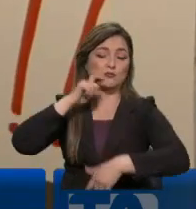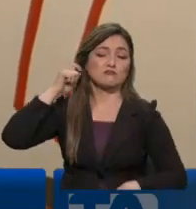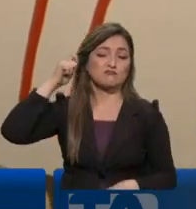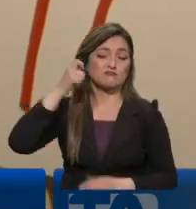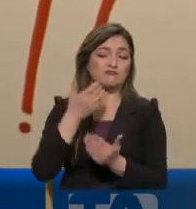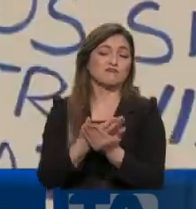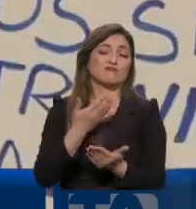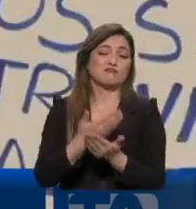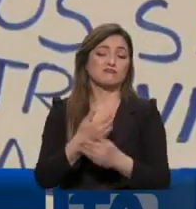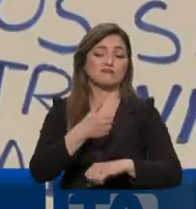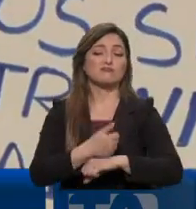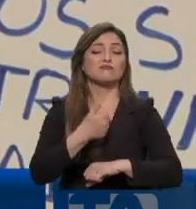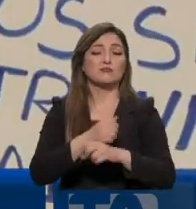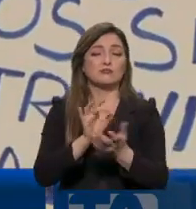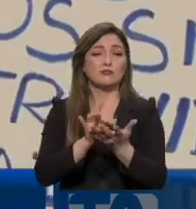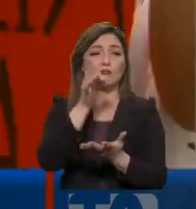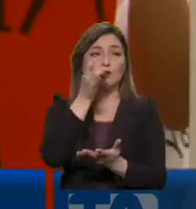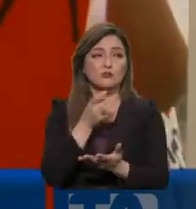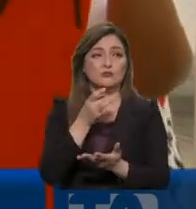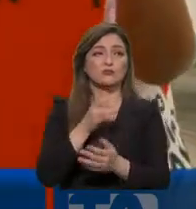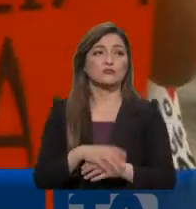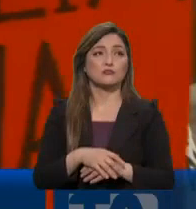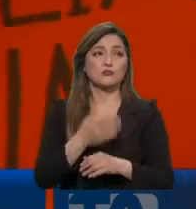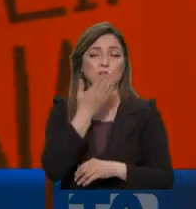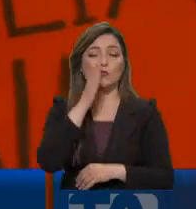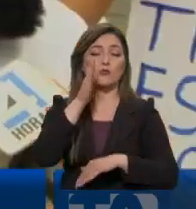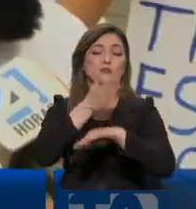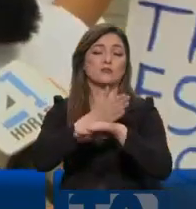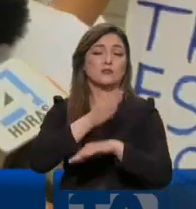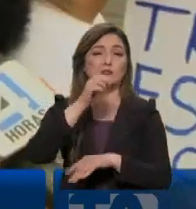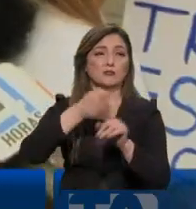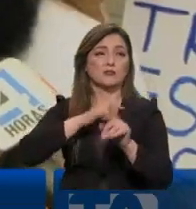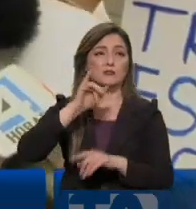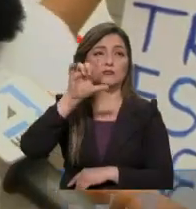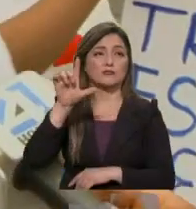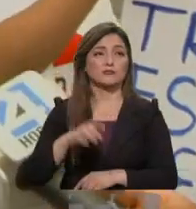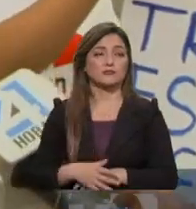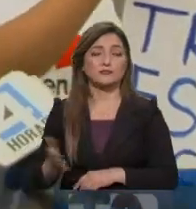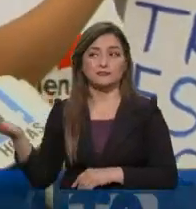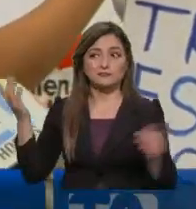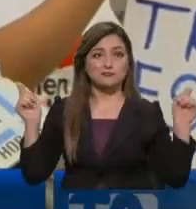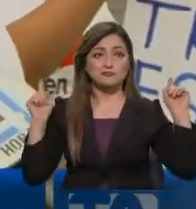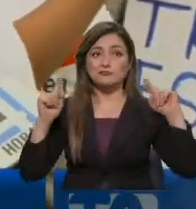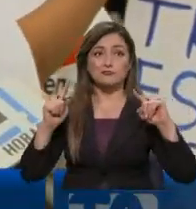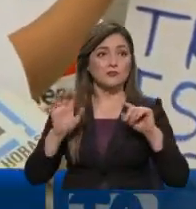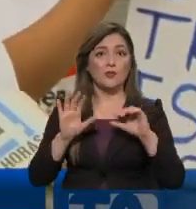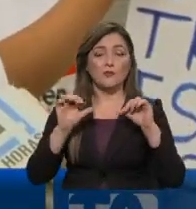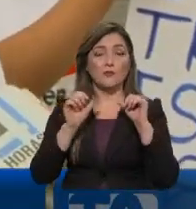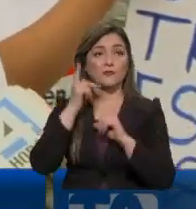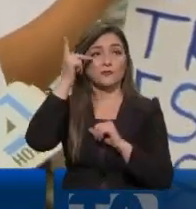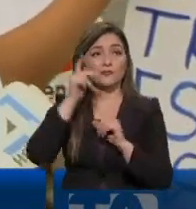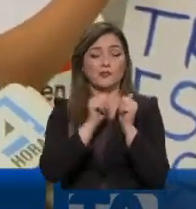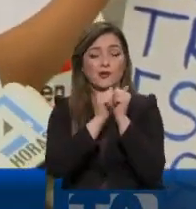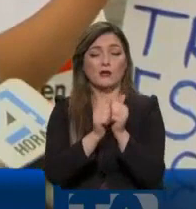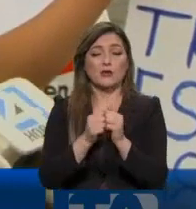las autoridades la entrega de los medicamentos que fueron ofrecidos en julio. Todos los padres que me acompañan aquí sienten exactamente lo mismo